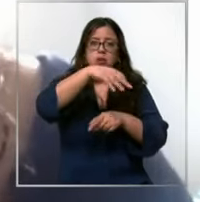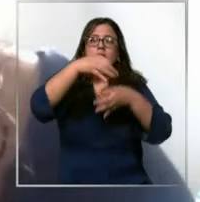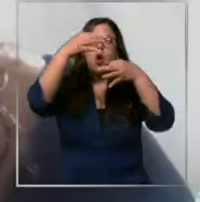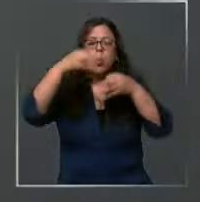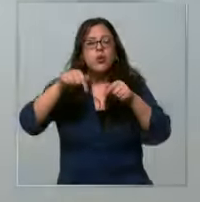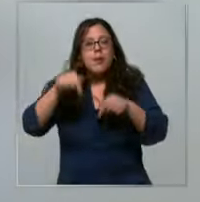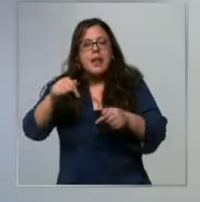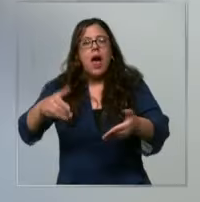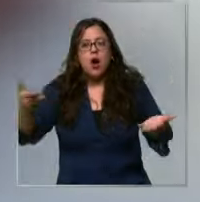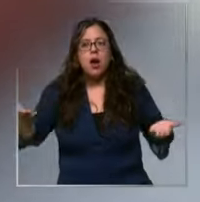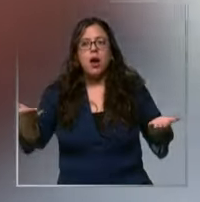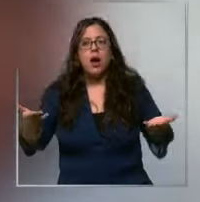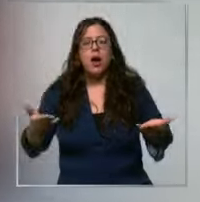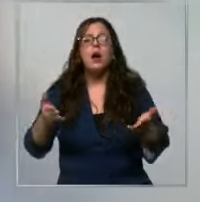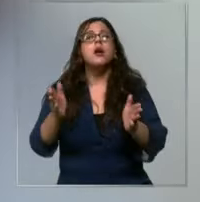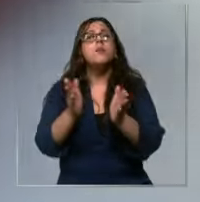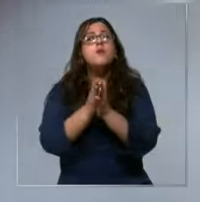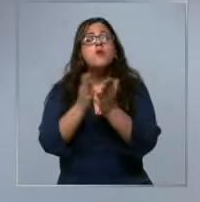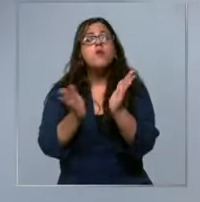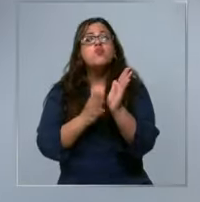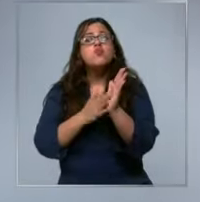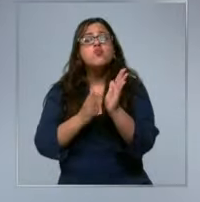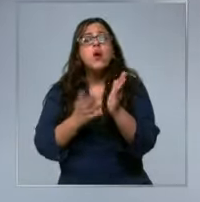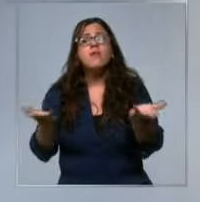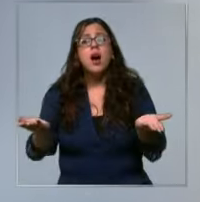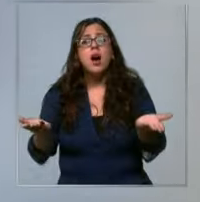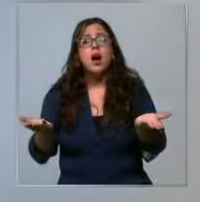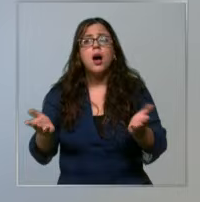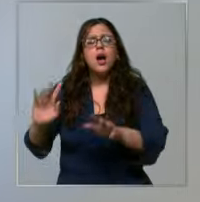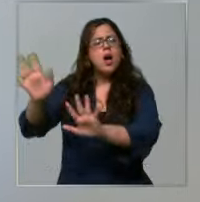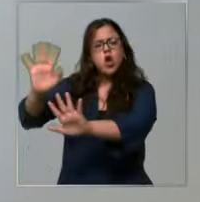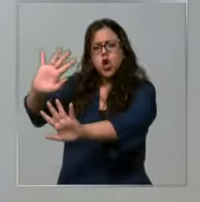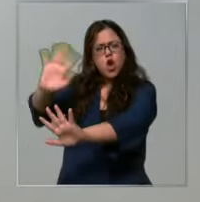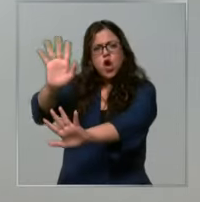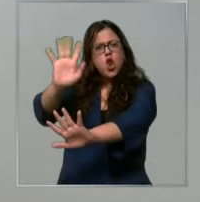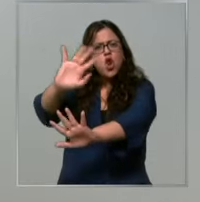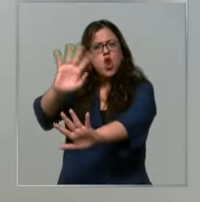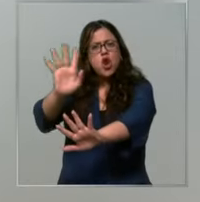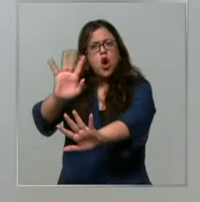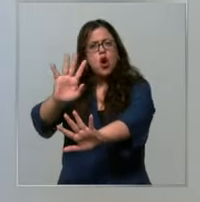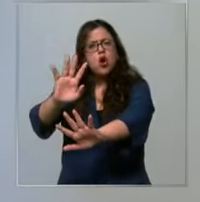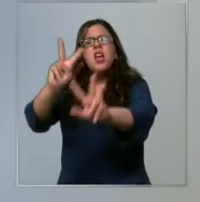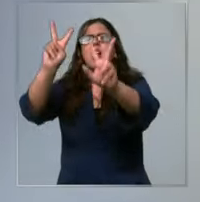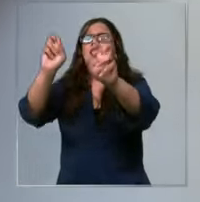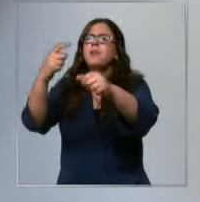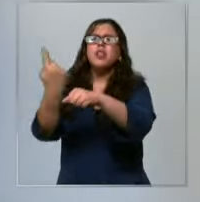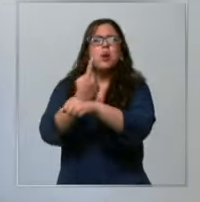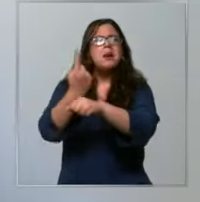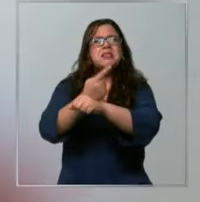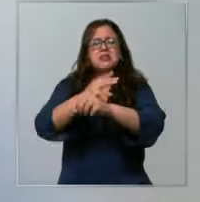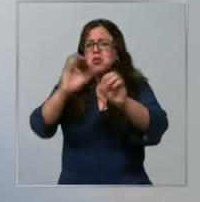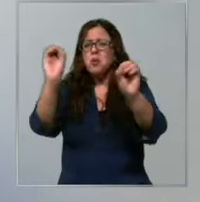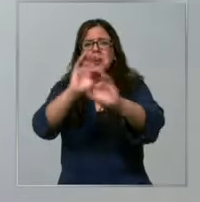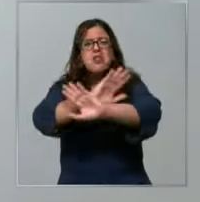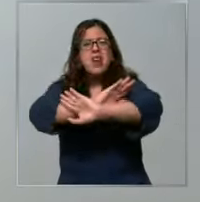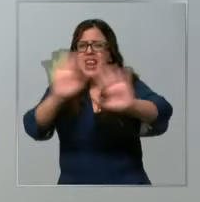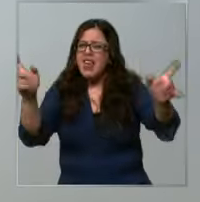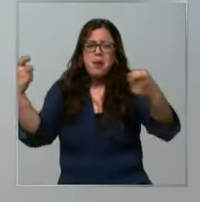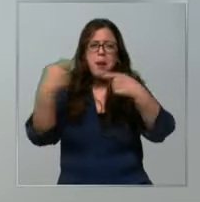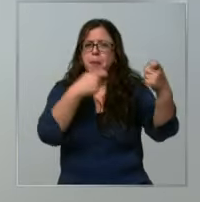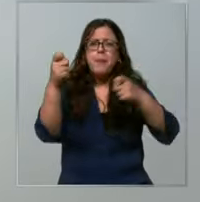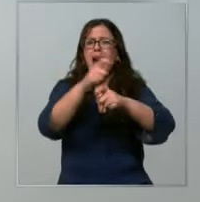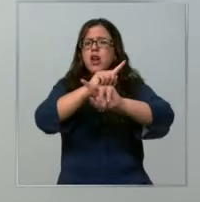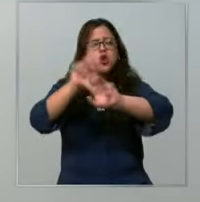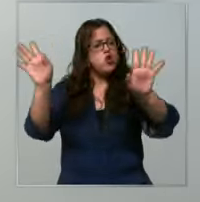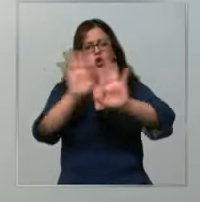justamente esta. Pero me puedes demostrar, Coy, ¿por qué se...? No me pongas en un debate ni en una batalla de